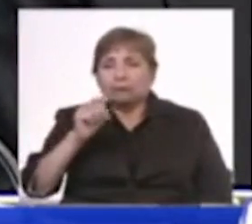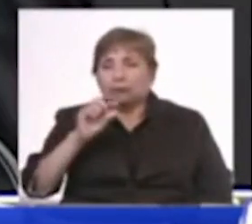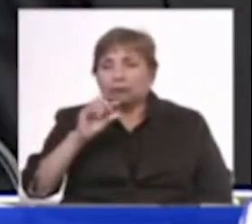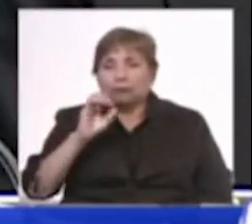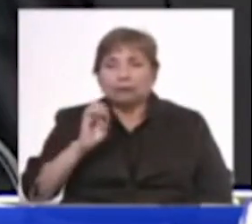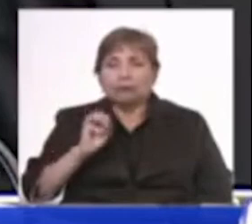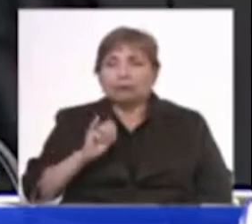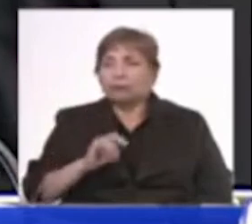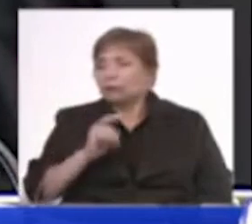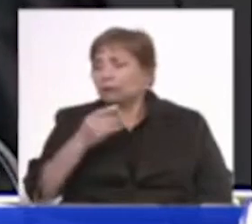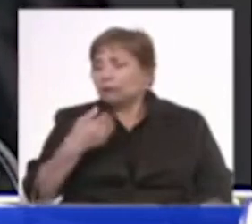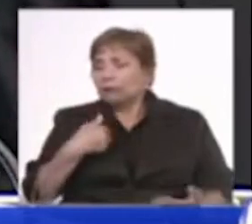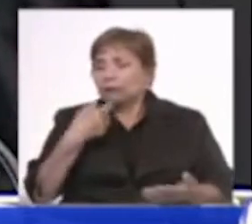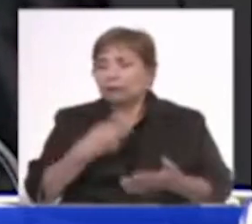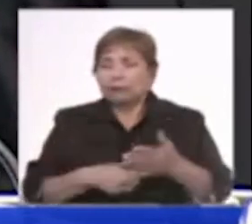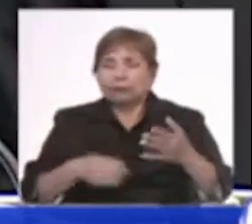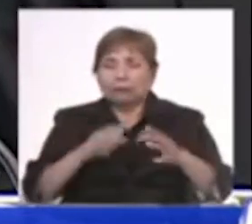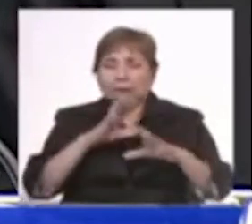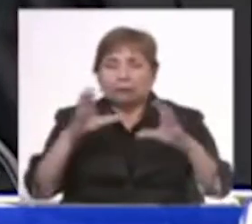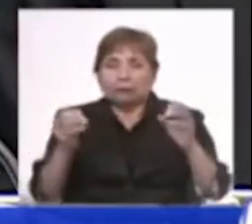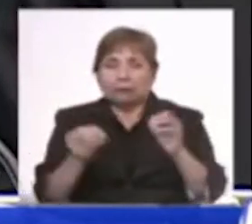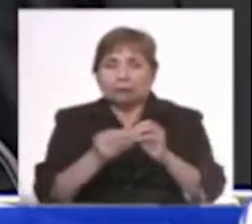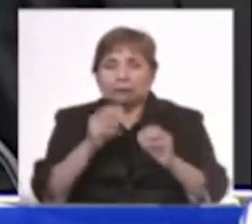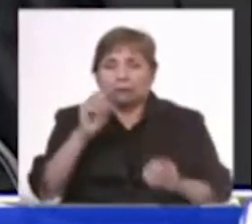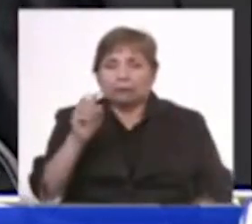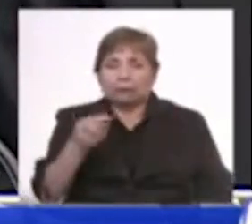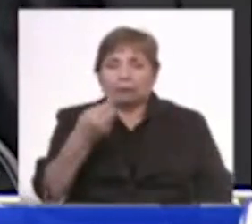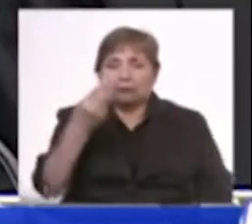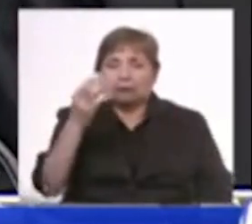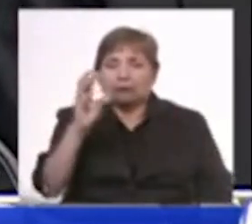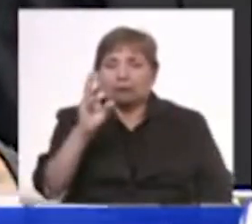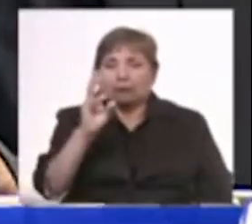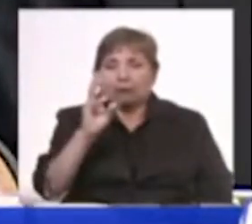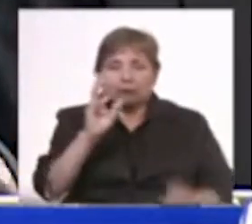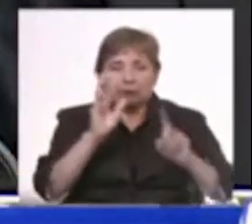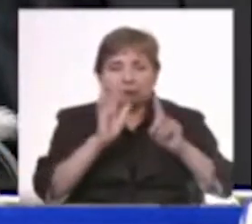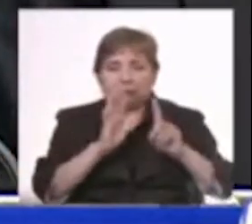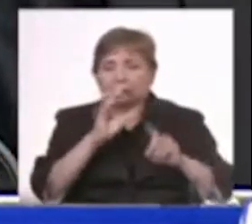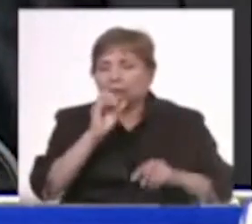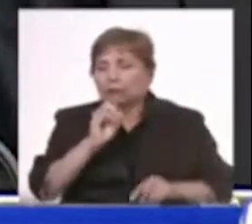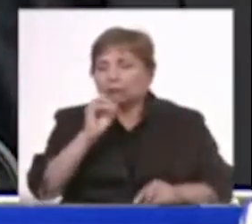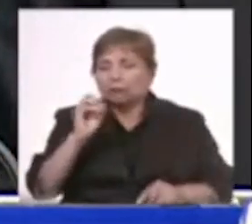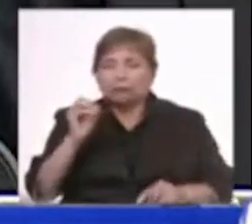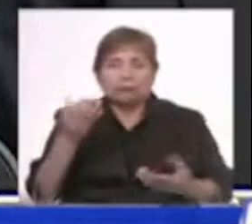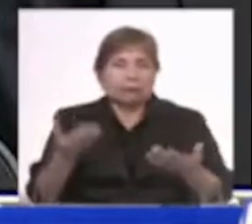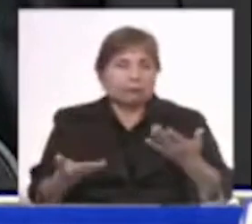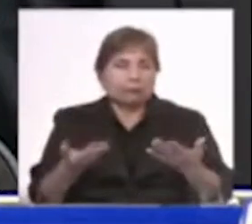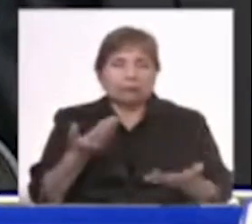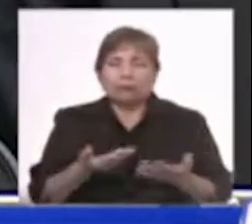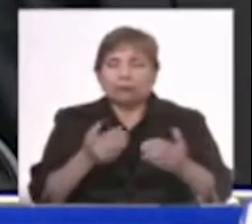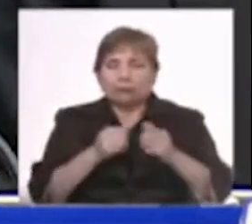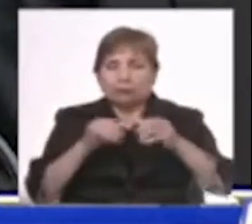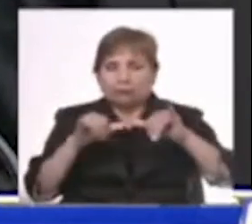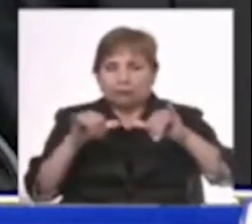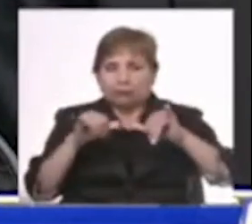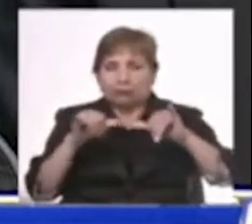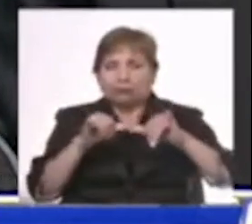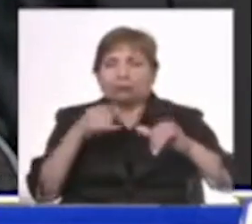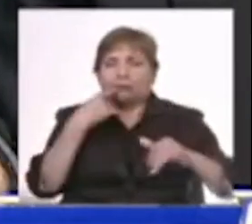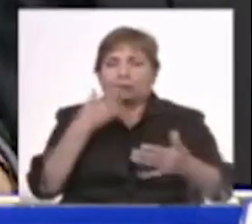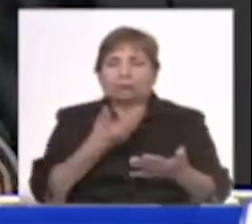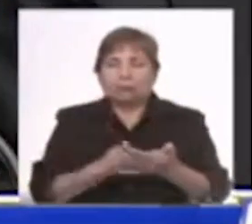Belaunde, nos arroja los 1.600. En consecuencia, esa es lo